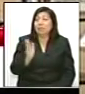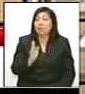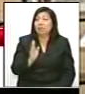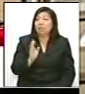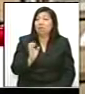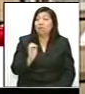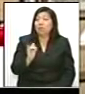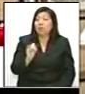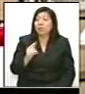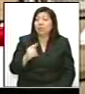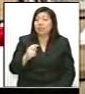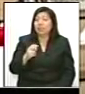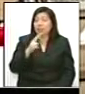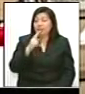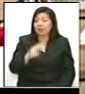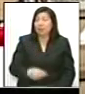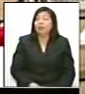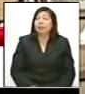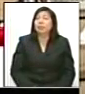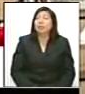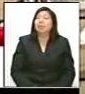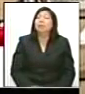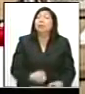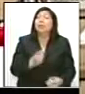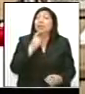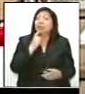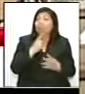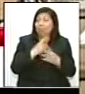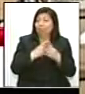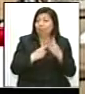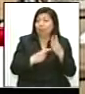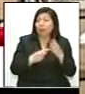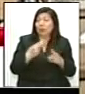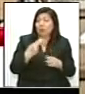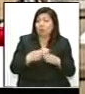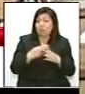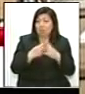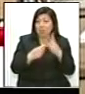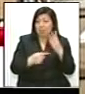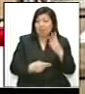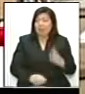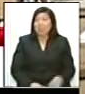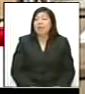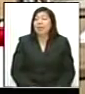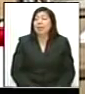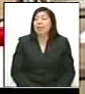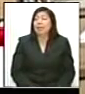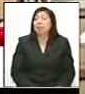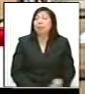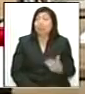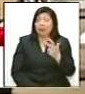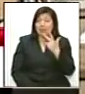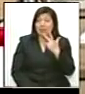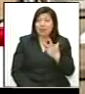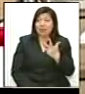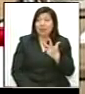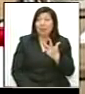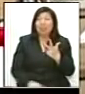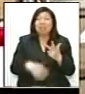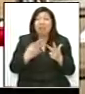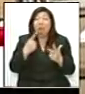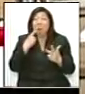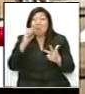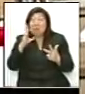Forsyth, alcalde de La Victoria. ¿Por qué es necesario visibilizar estos nombres, señor presidente? Porque los 3 han sido